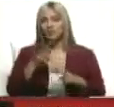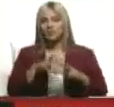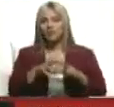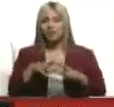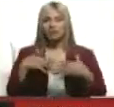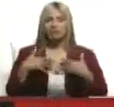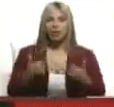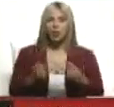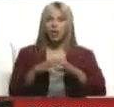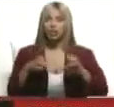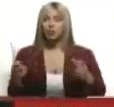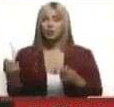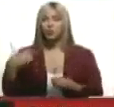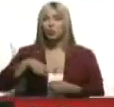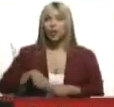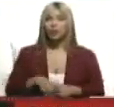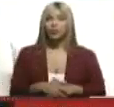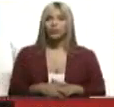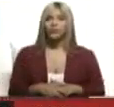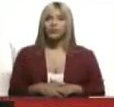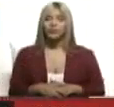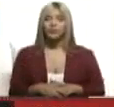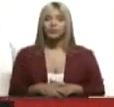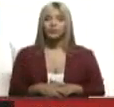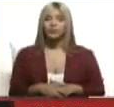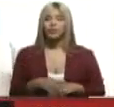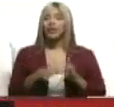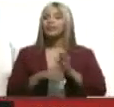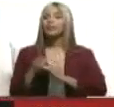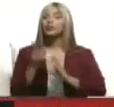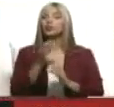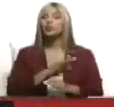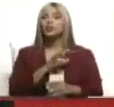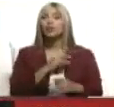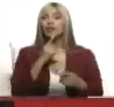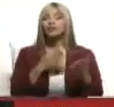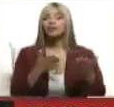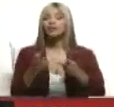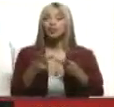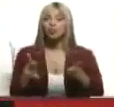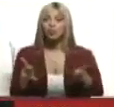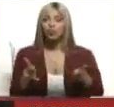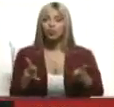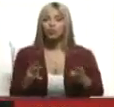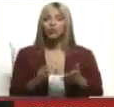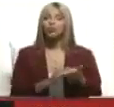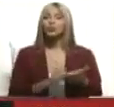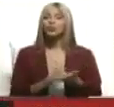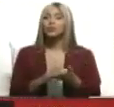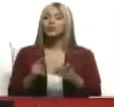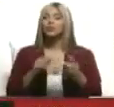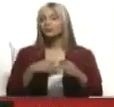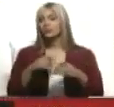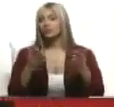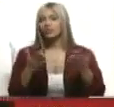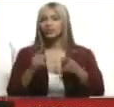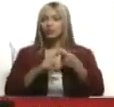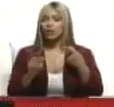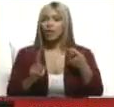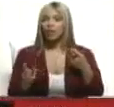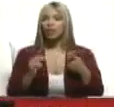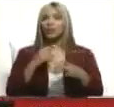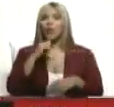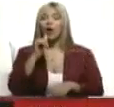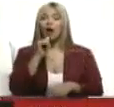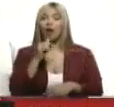para educación, para salarios, para desarrollo social, para servicios públicos, para recuperación del servicio eléctrico, del servicio de agua,